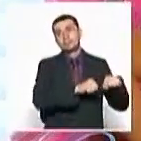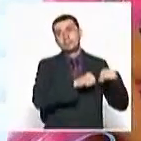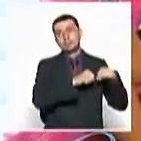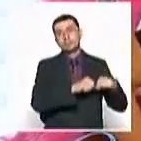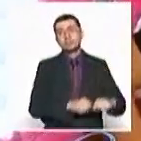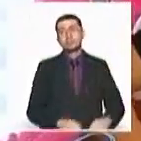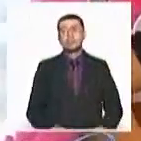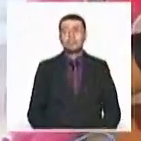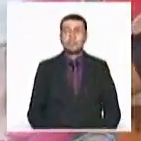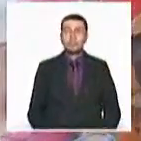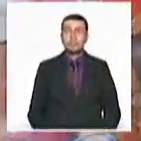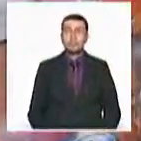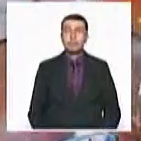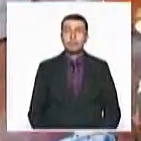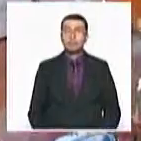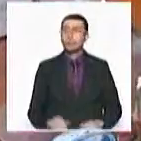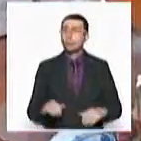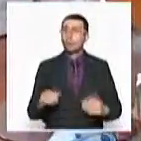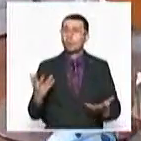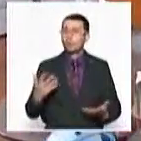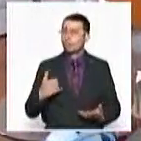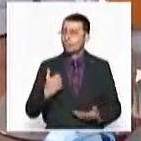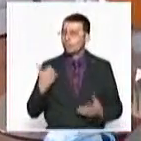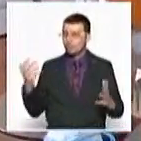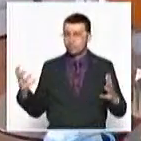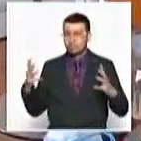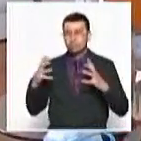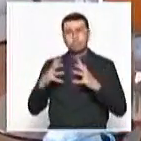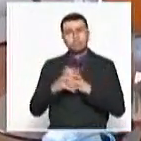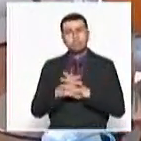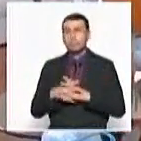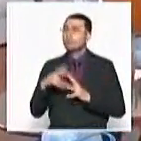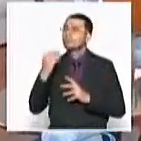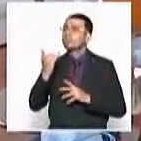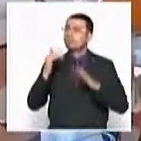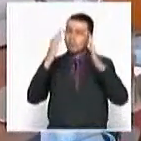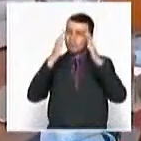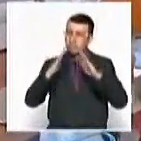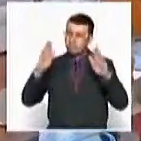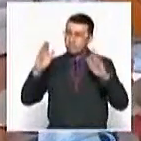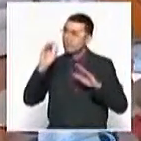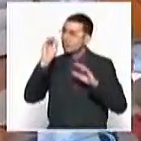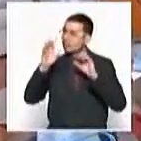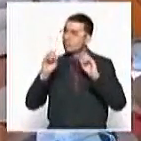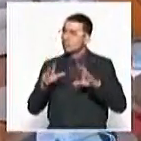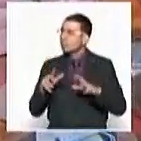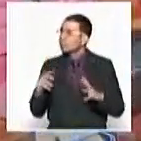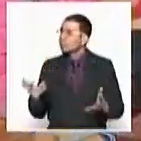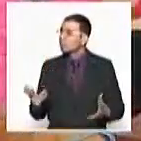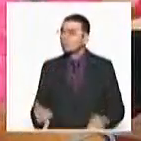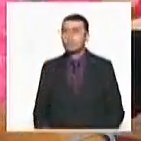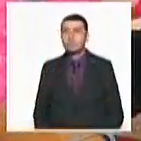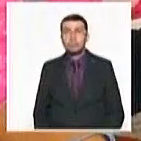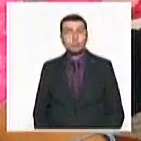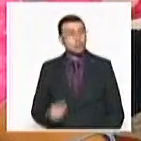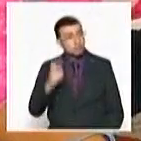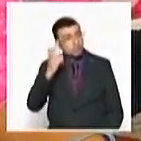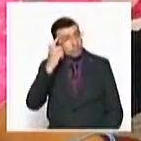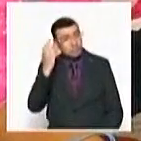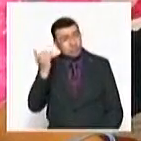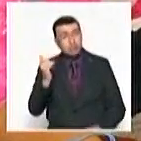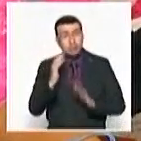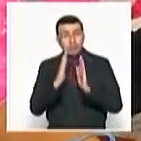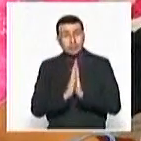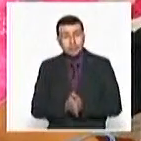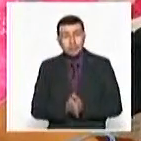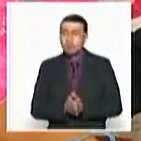¿Y cómo integrar la juventud en la Navidad, Santiago? Bueno, para la Navidad yo pienso que los jóvenes tenemos que